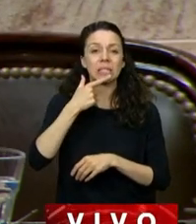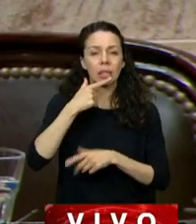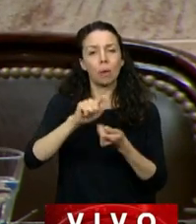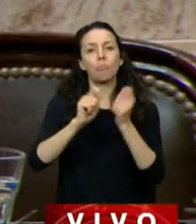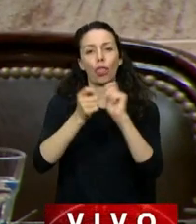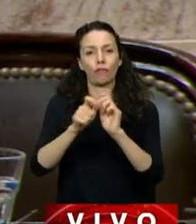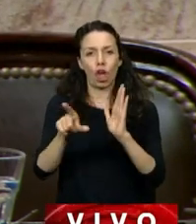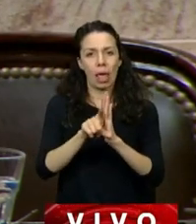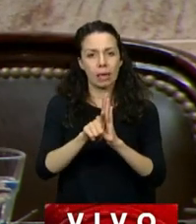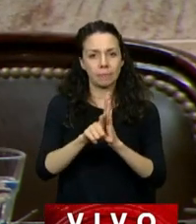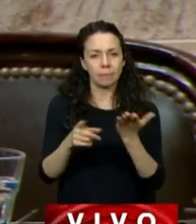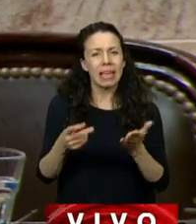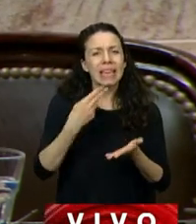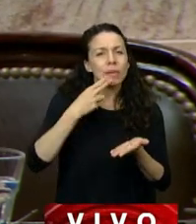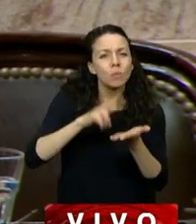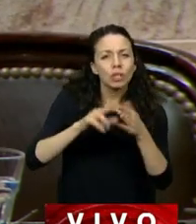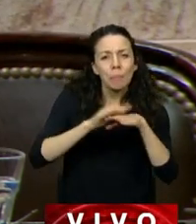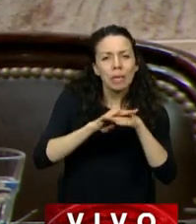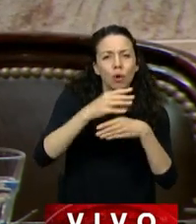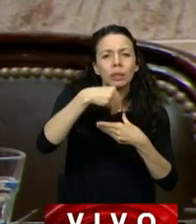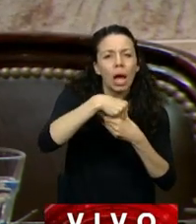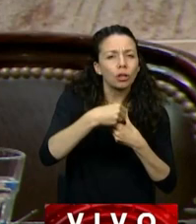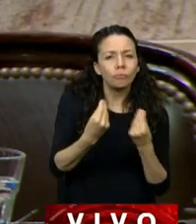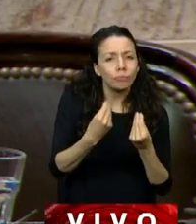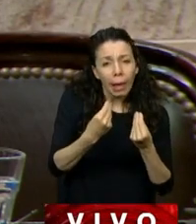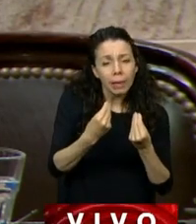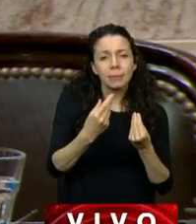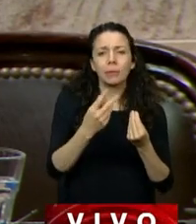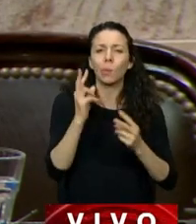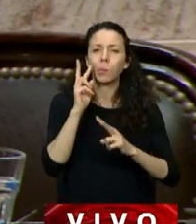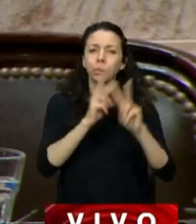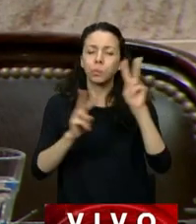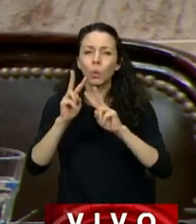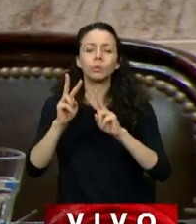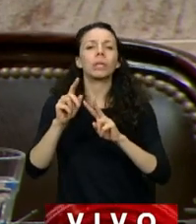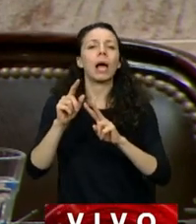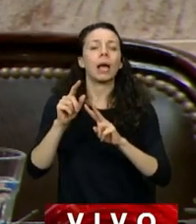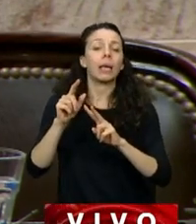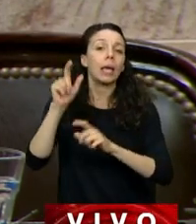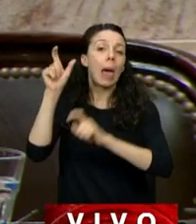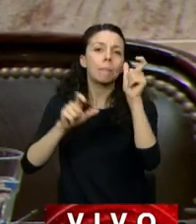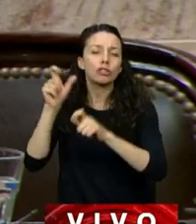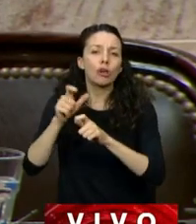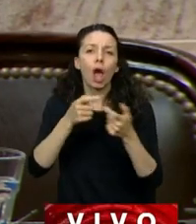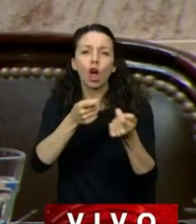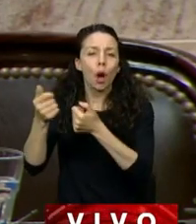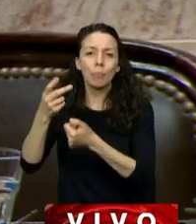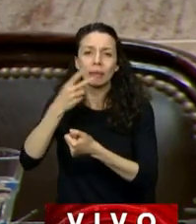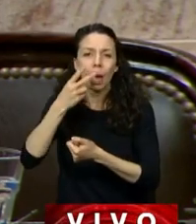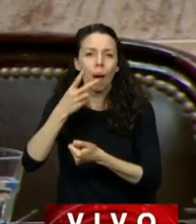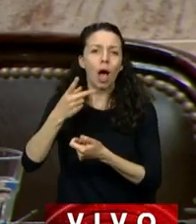Cuál es el objetivo del impuesto mínimo interno desalentar el consumo de tabaco